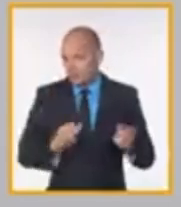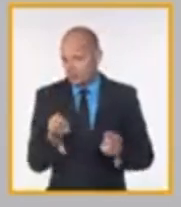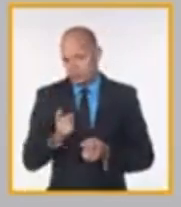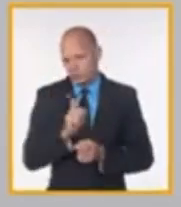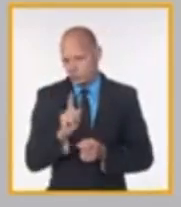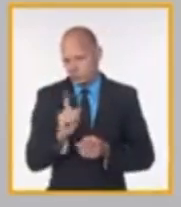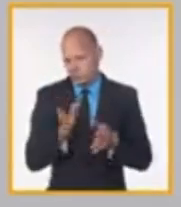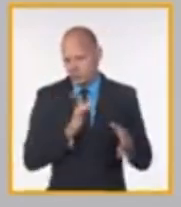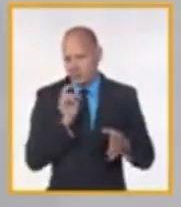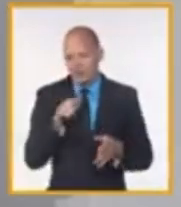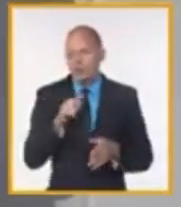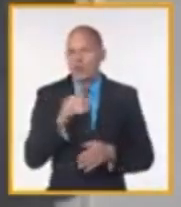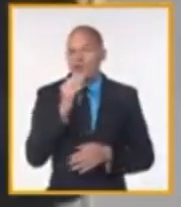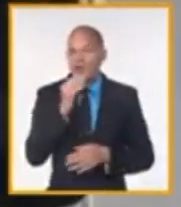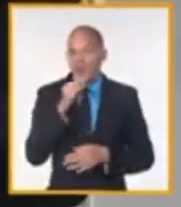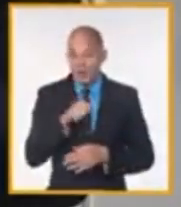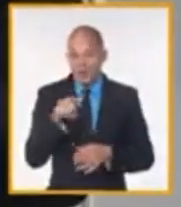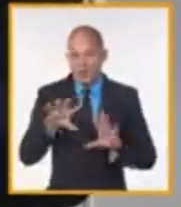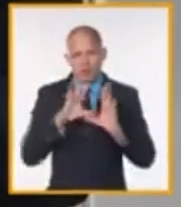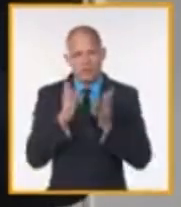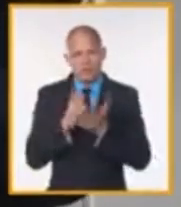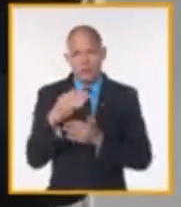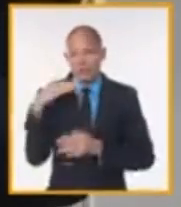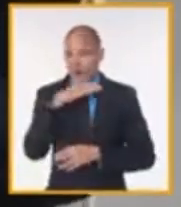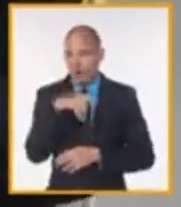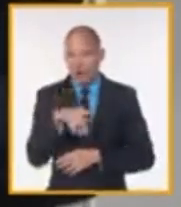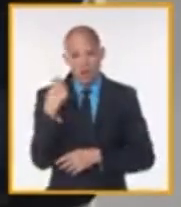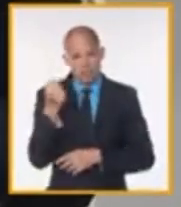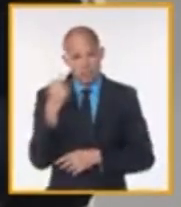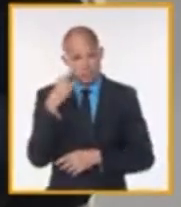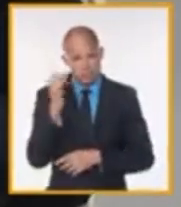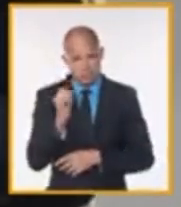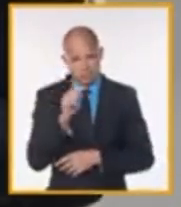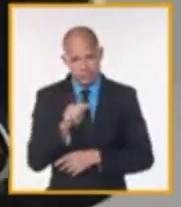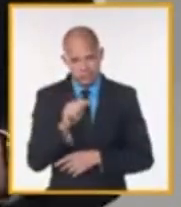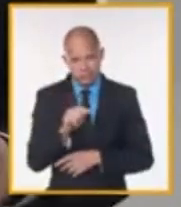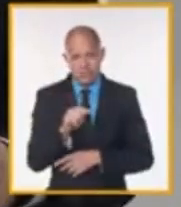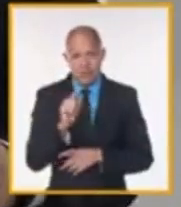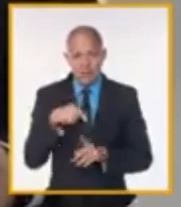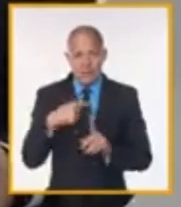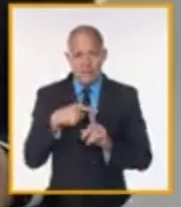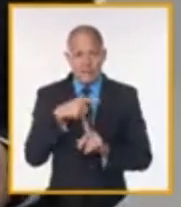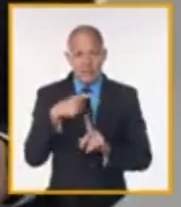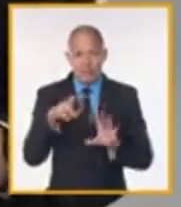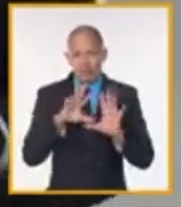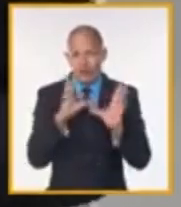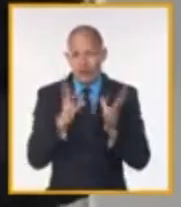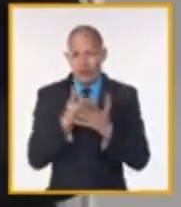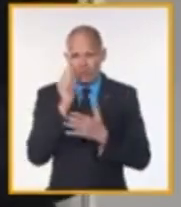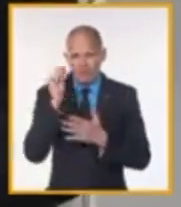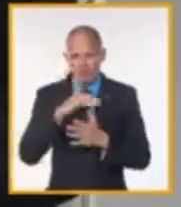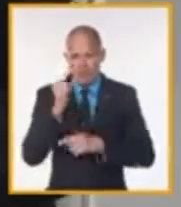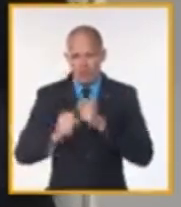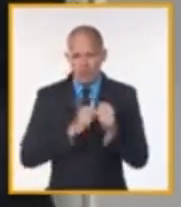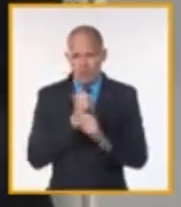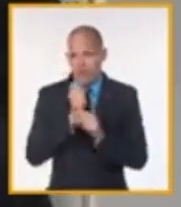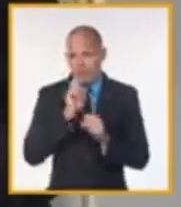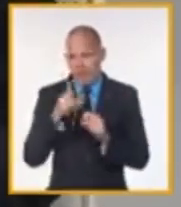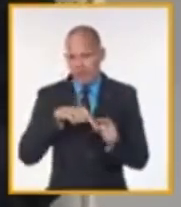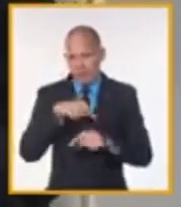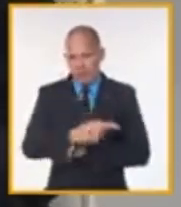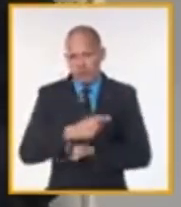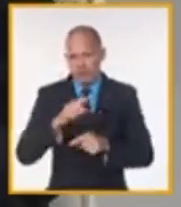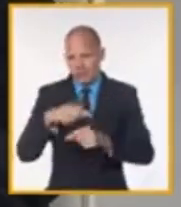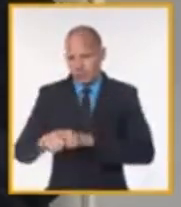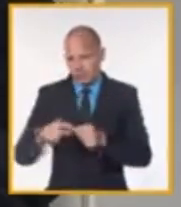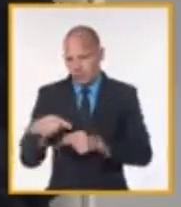todo es la superioridad olg de manera abrumadora para poder doblegar entonces han tenido